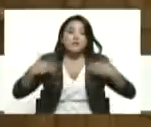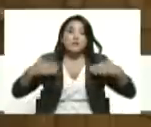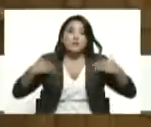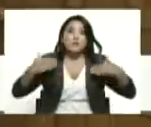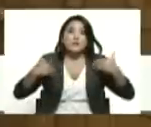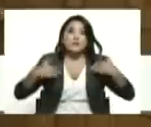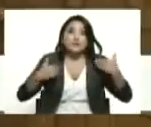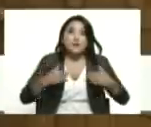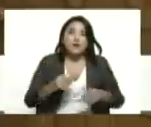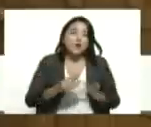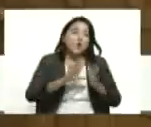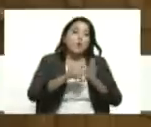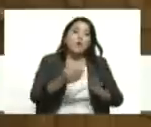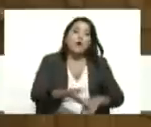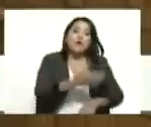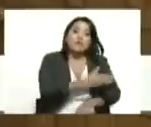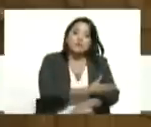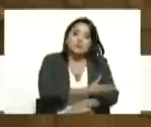a todos, ¿verdad?